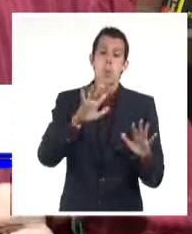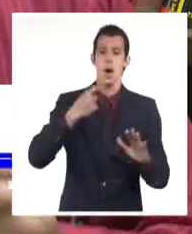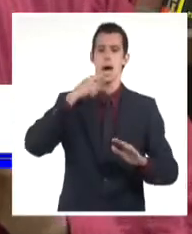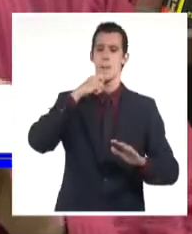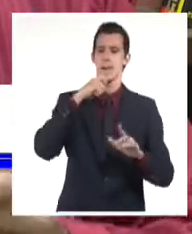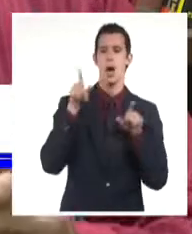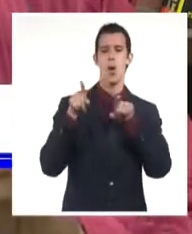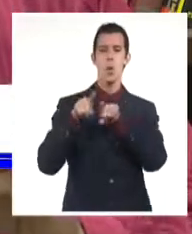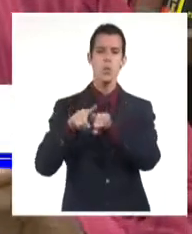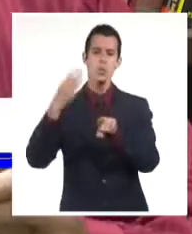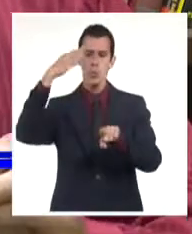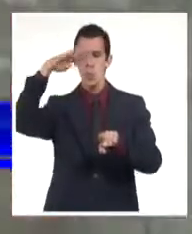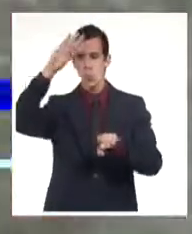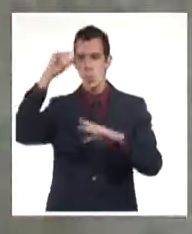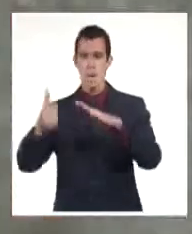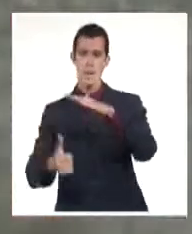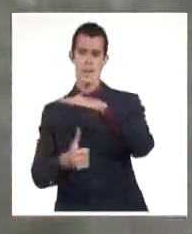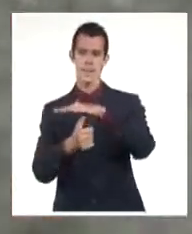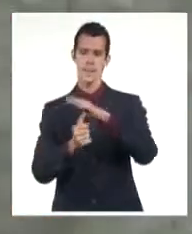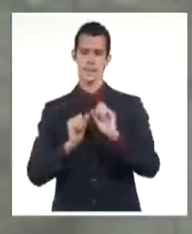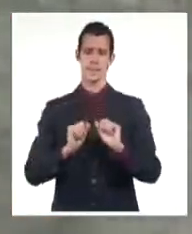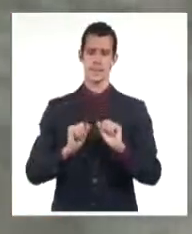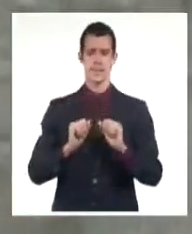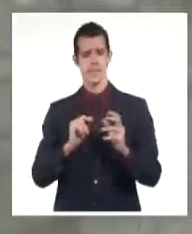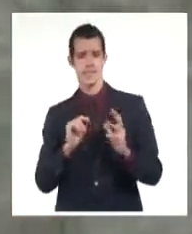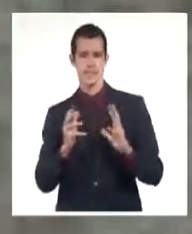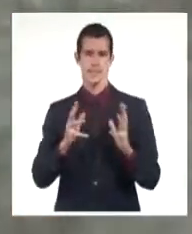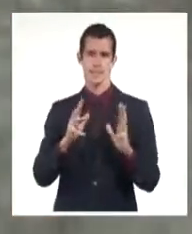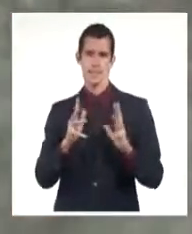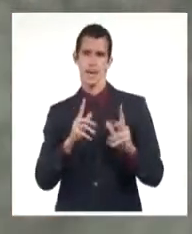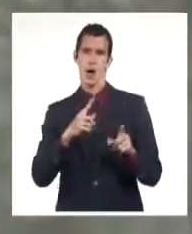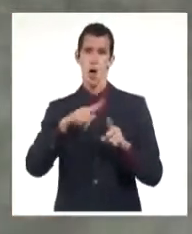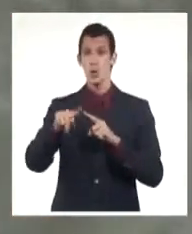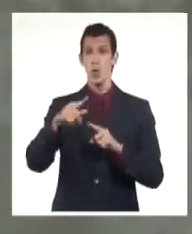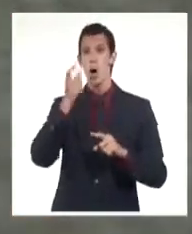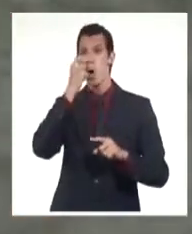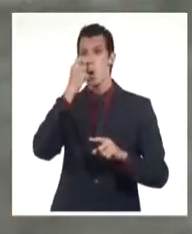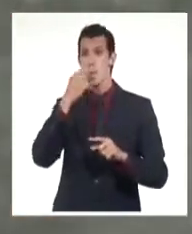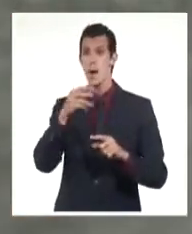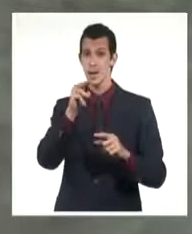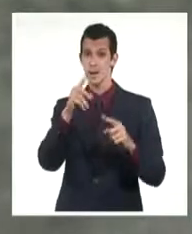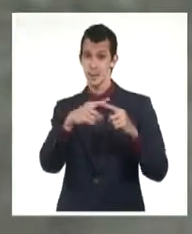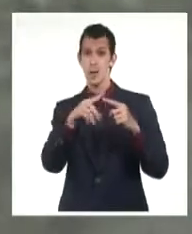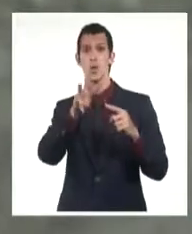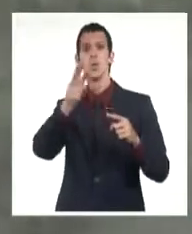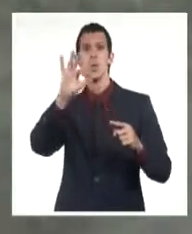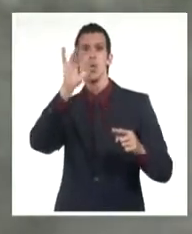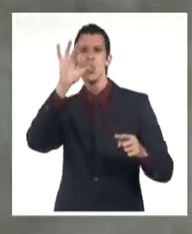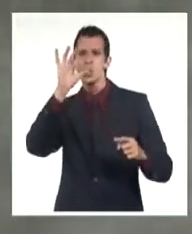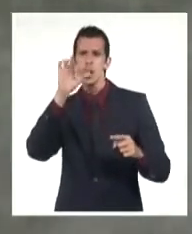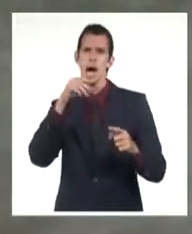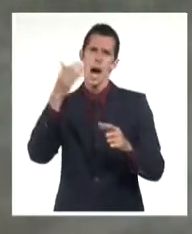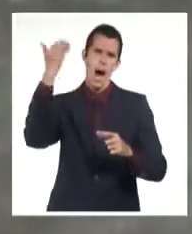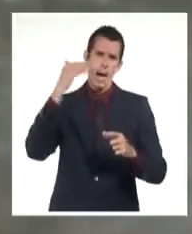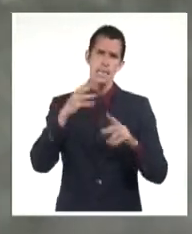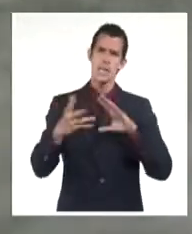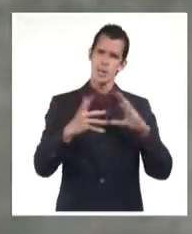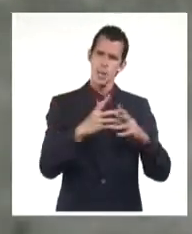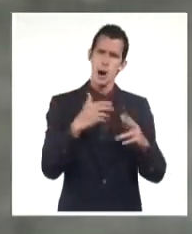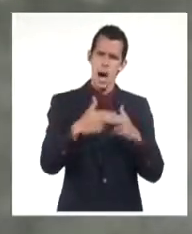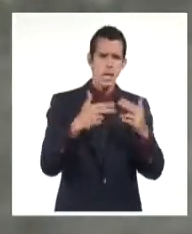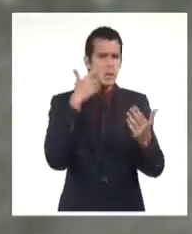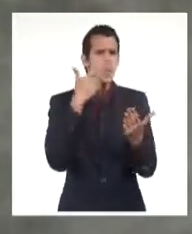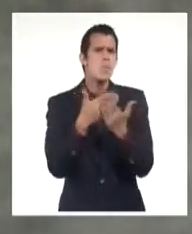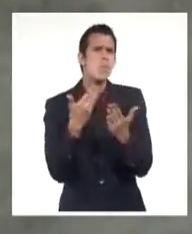era partidario de un protectorado o de una ocupación militar extendida que fuera